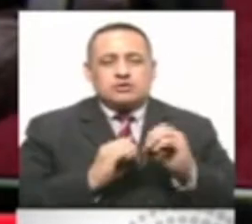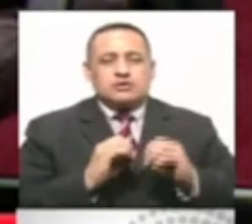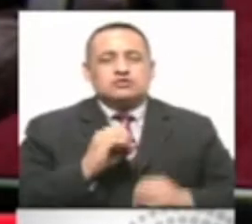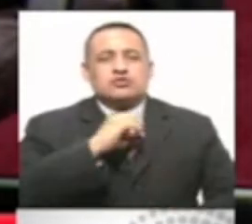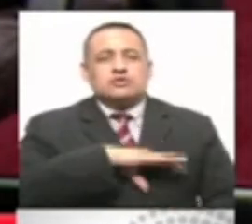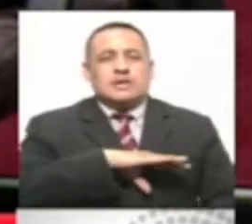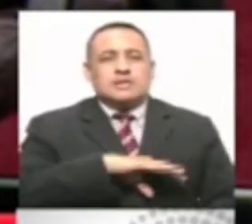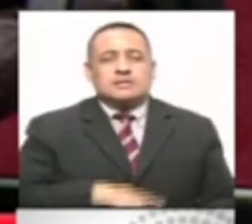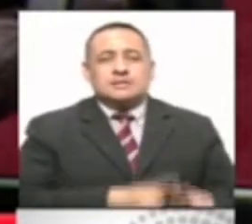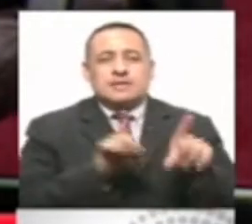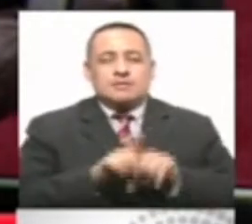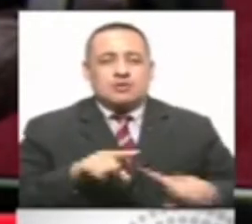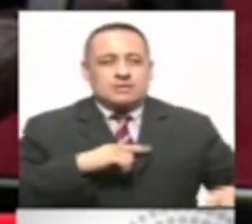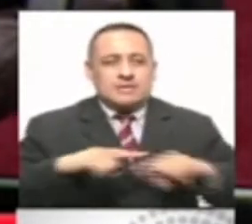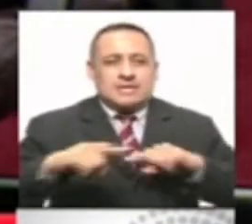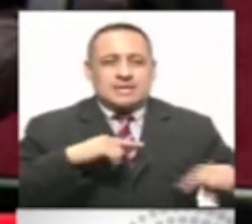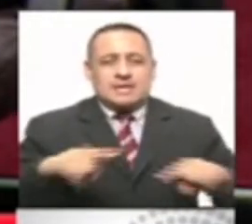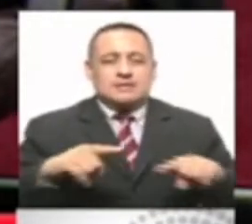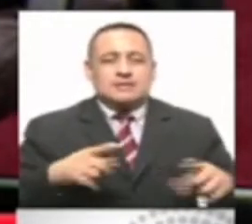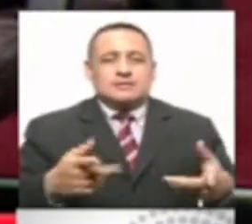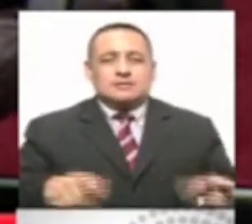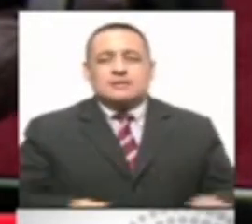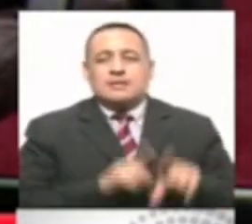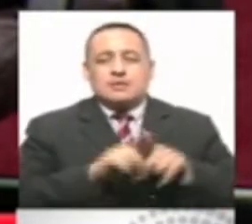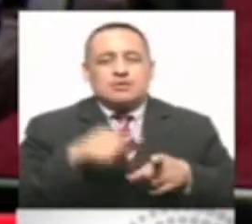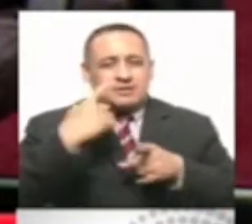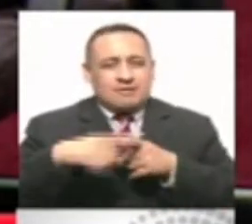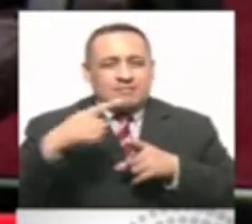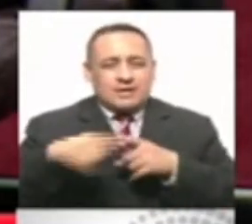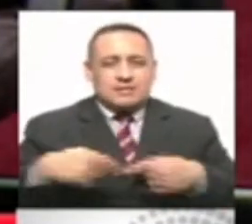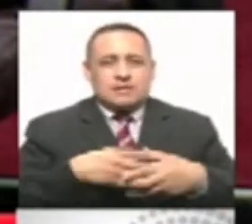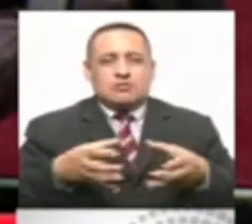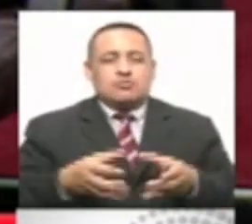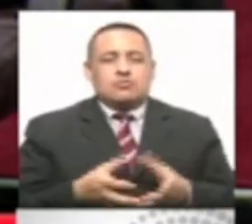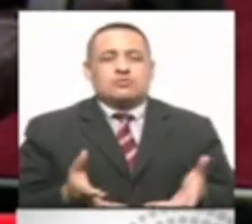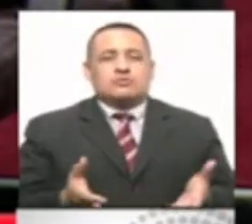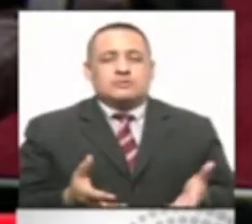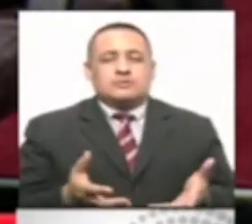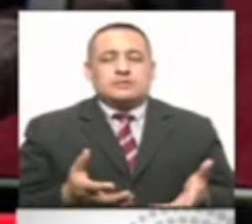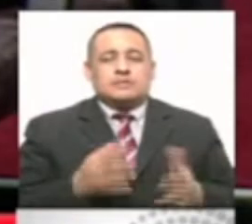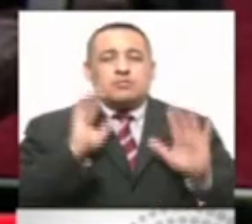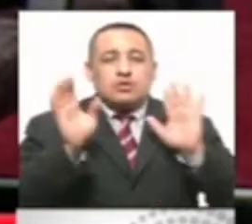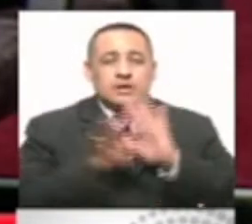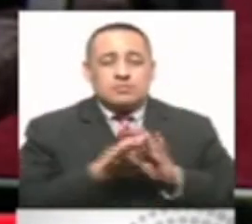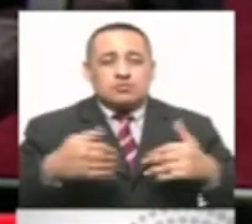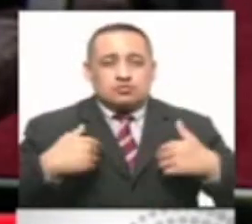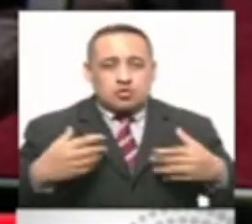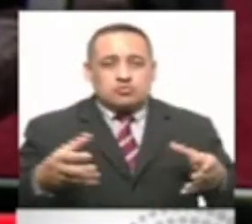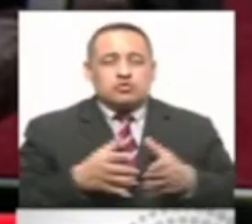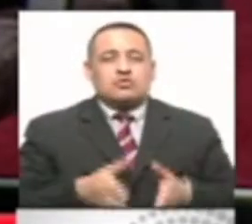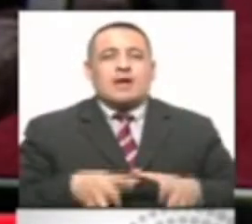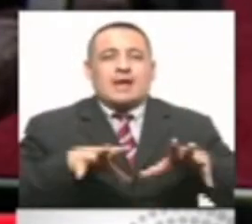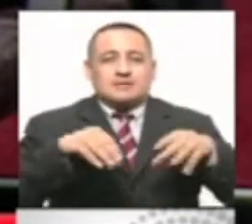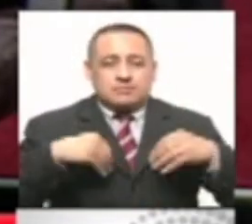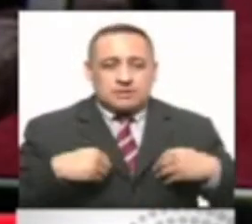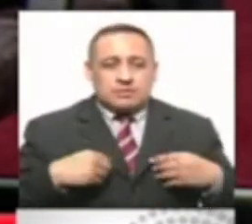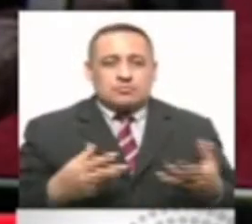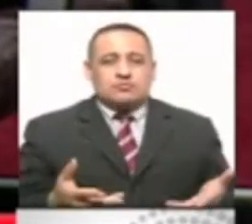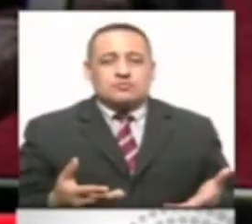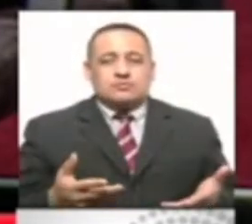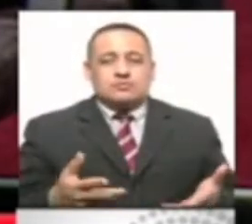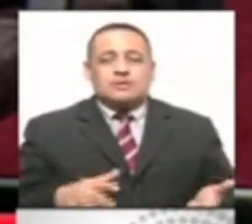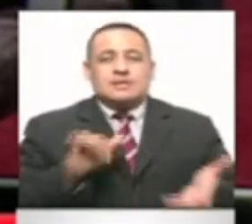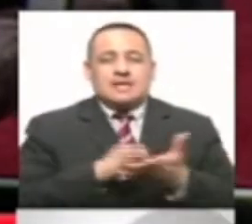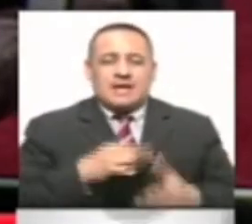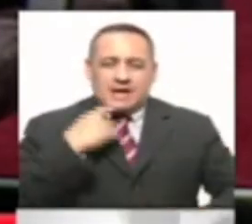sociales, a los dirigentes de los diversos sectores. Si nosotros permitimos